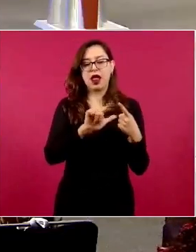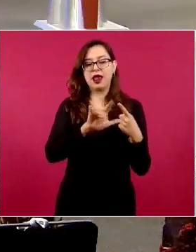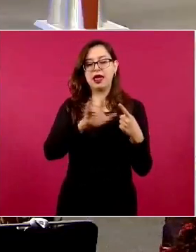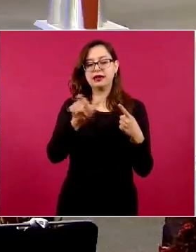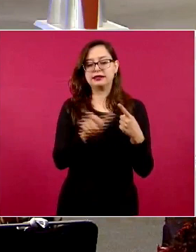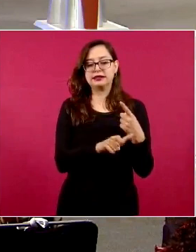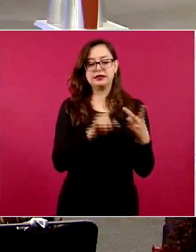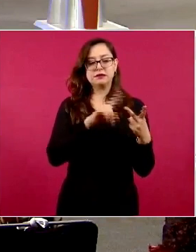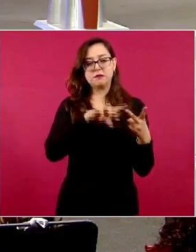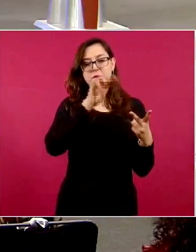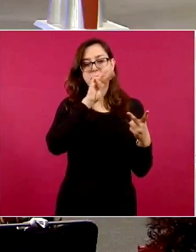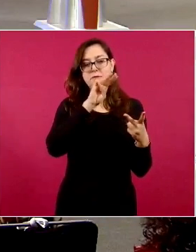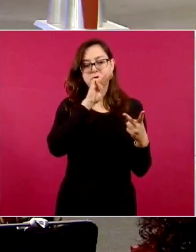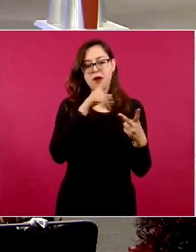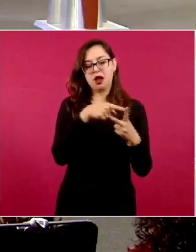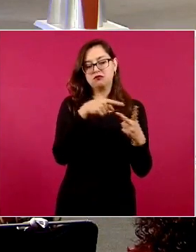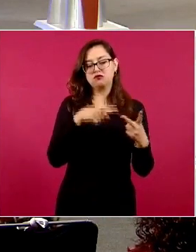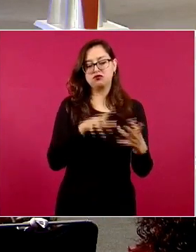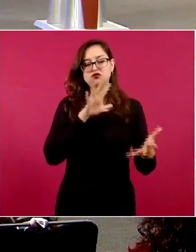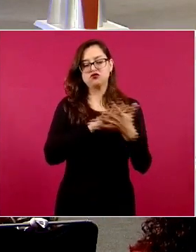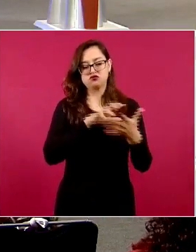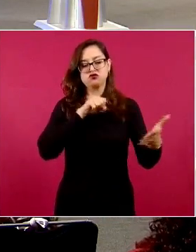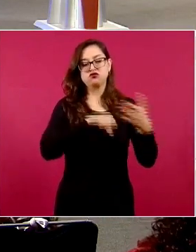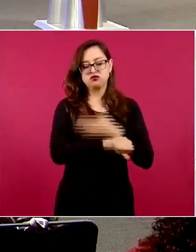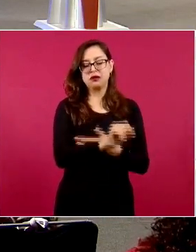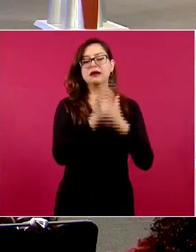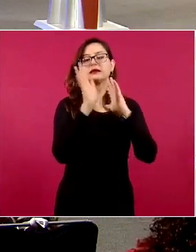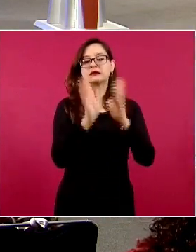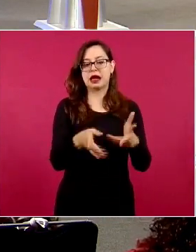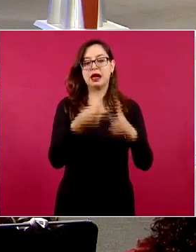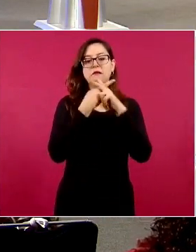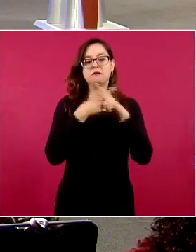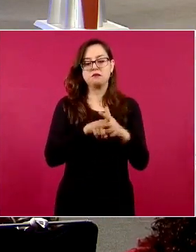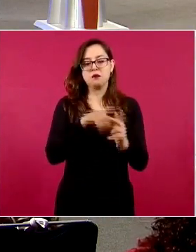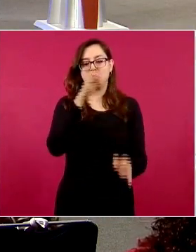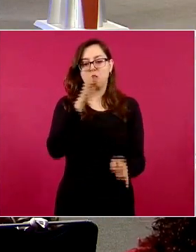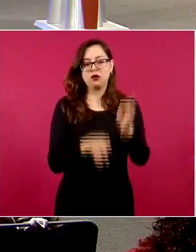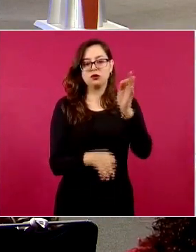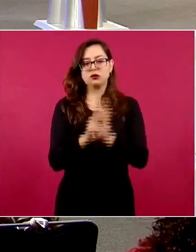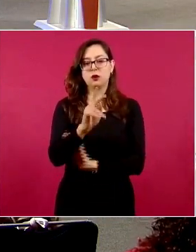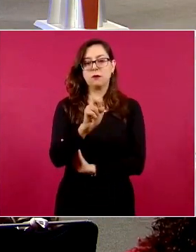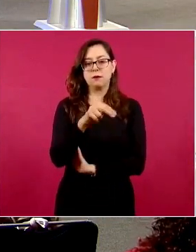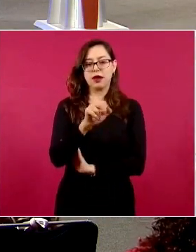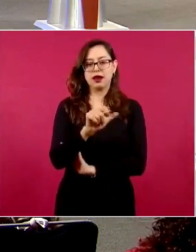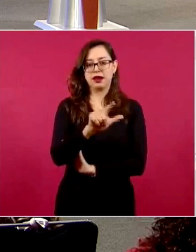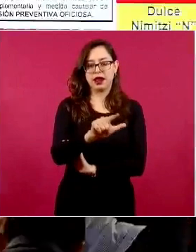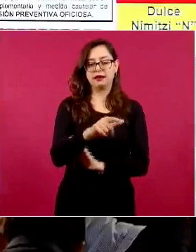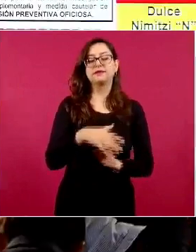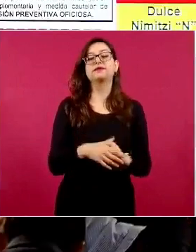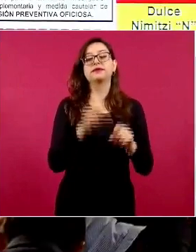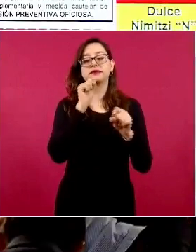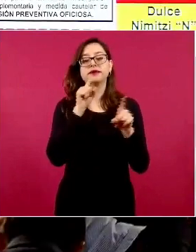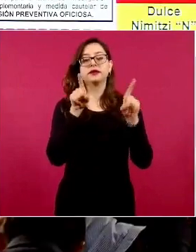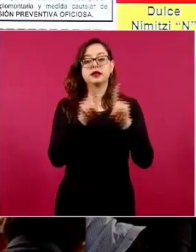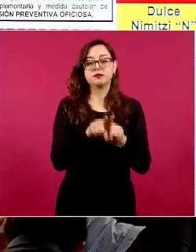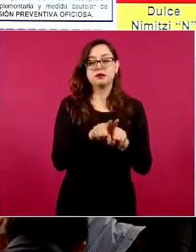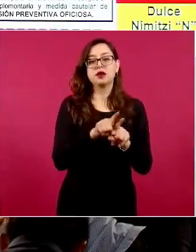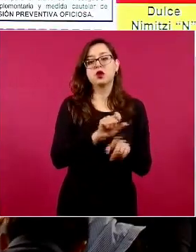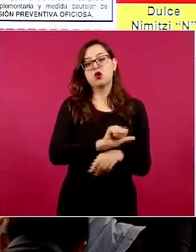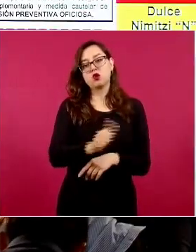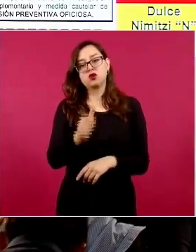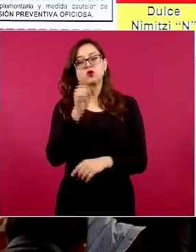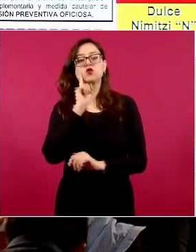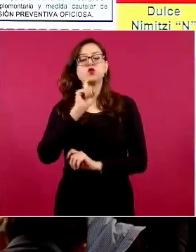María Isabel N. ya fueron vinculados a proceso penal. También la señora Dulce Nimitzi N., quien